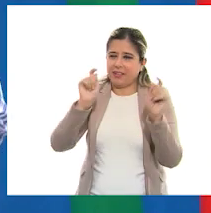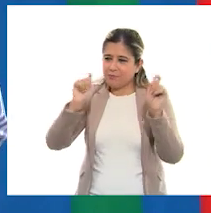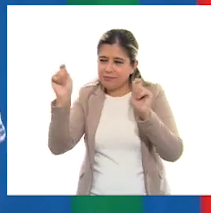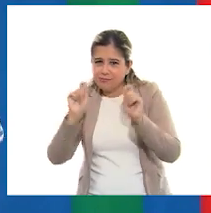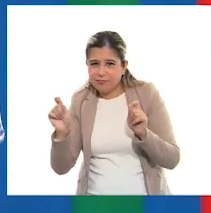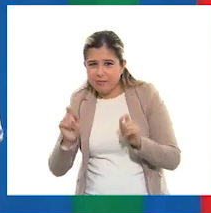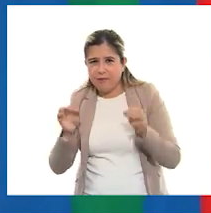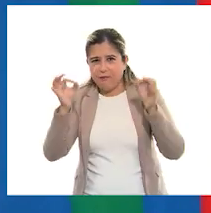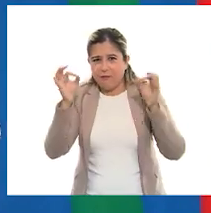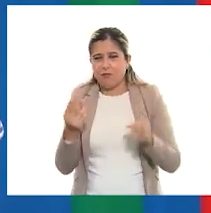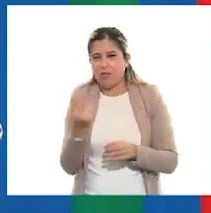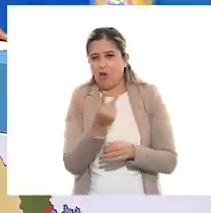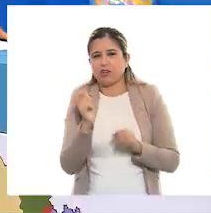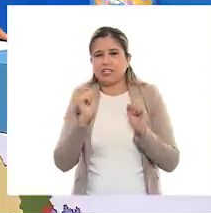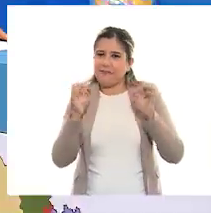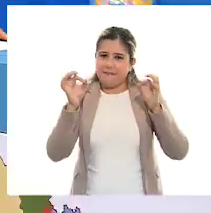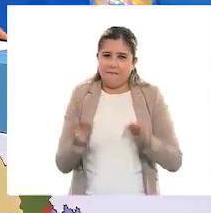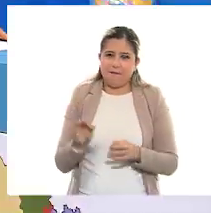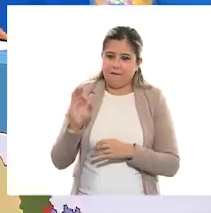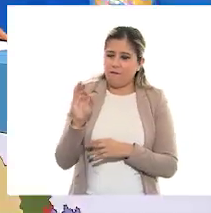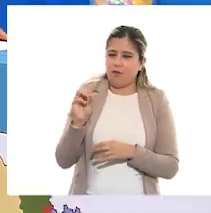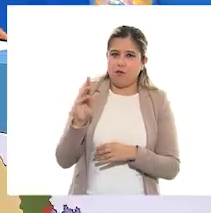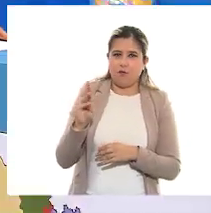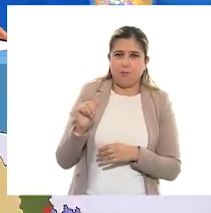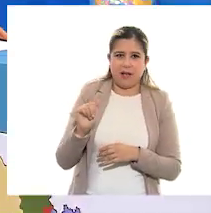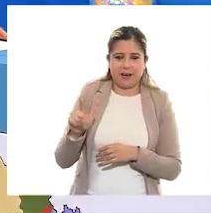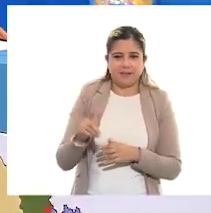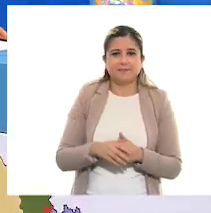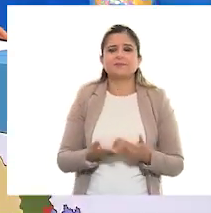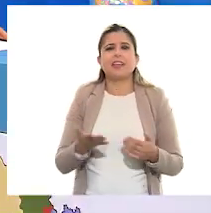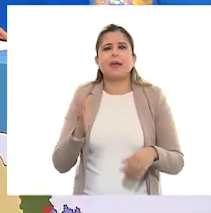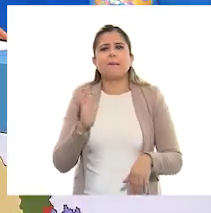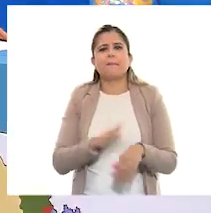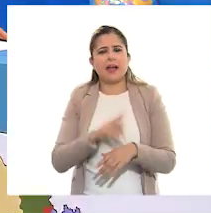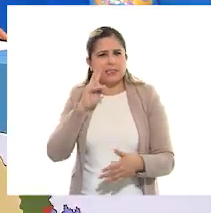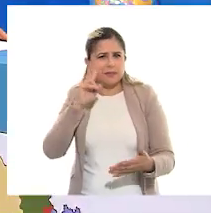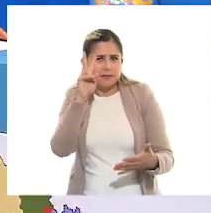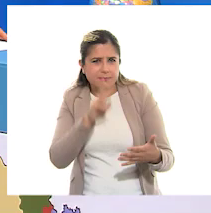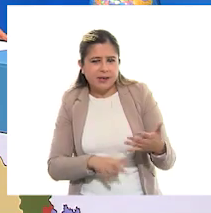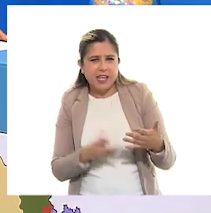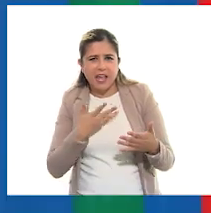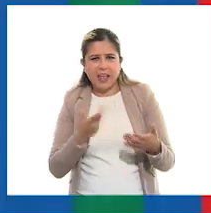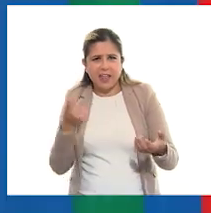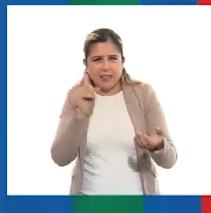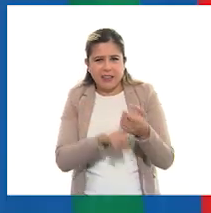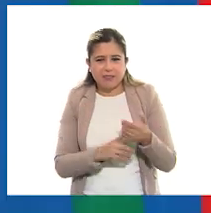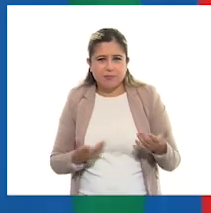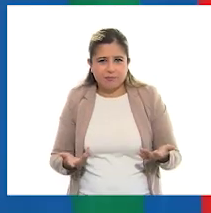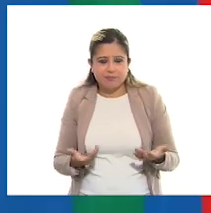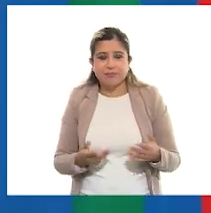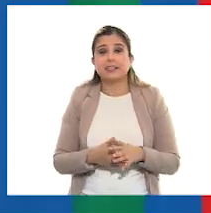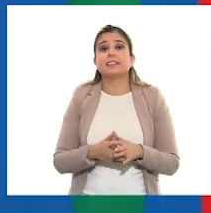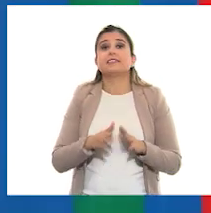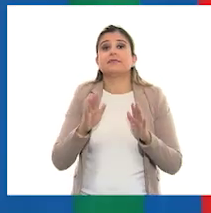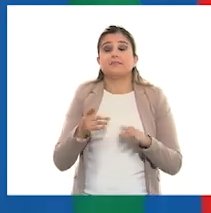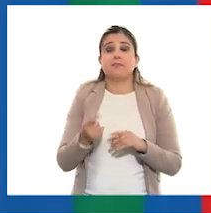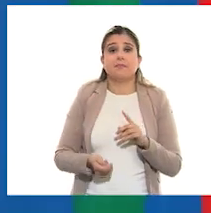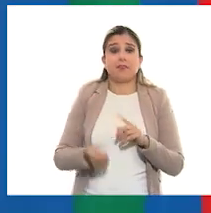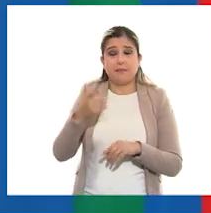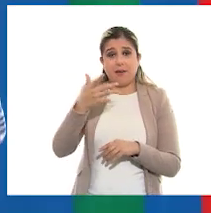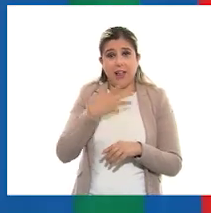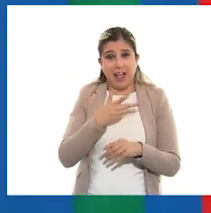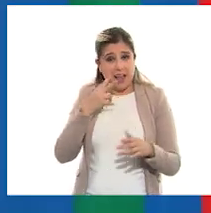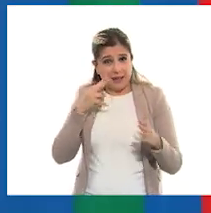formal. Muy bien, María. ¿Y qué más observaste en cuanto al contenido? Pues primero que ambas se